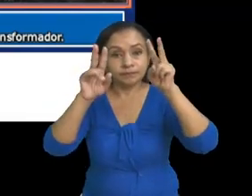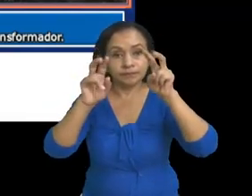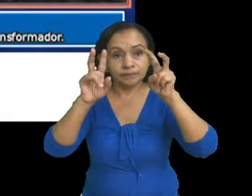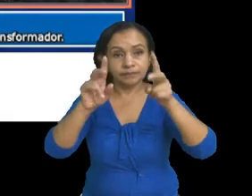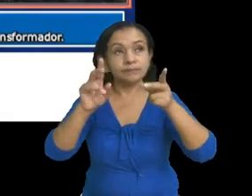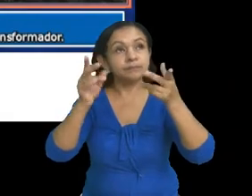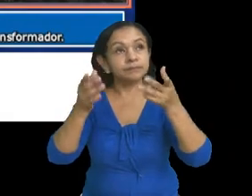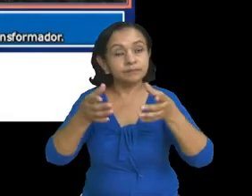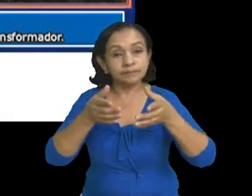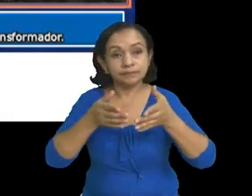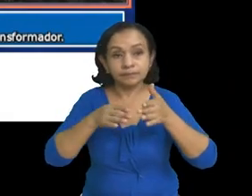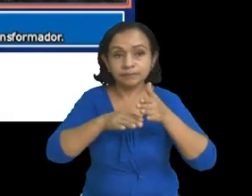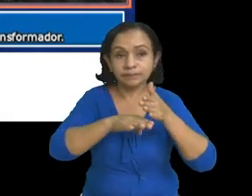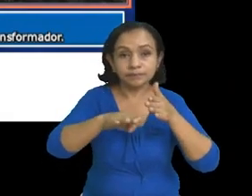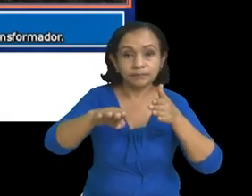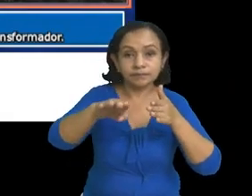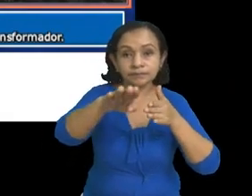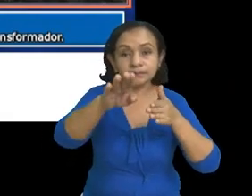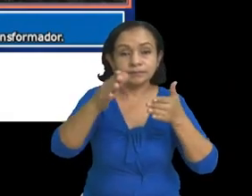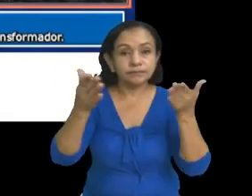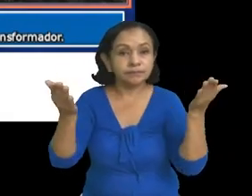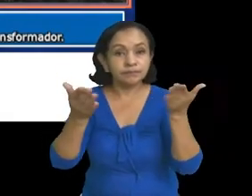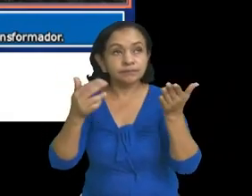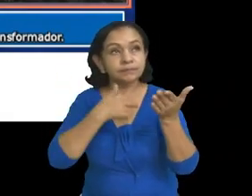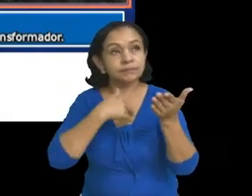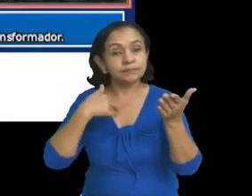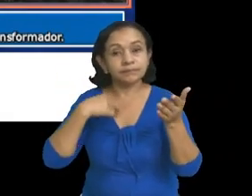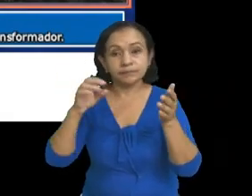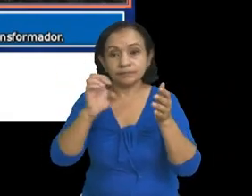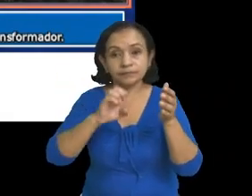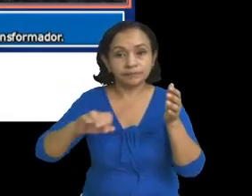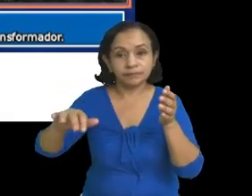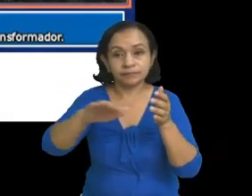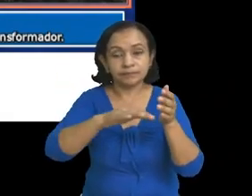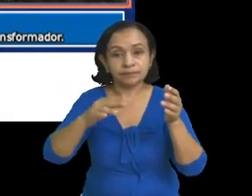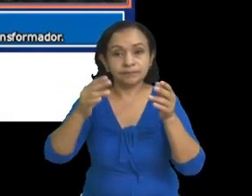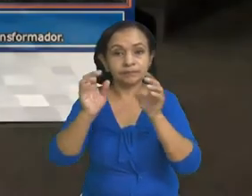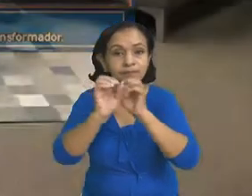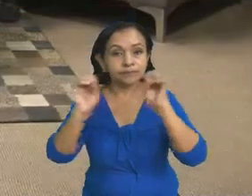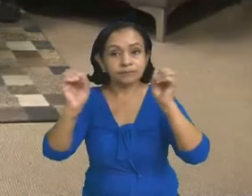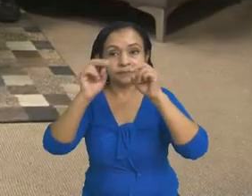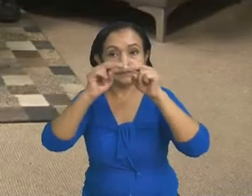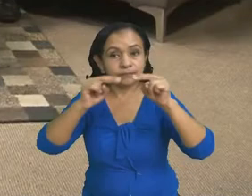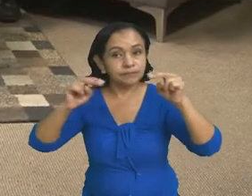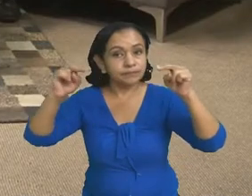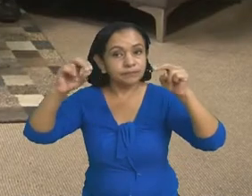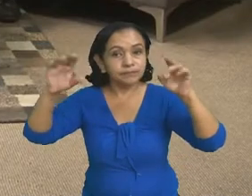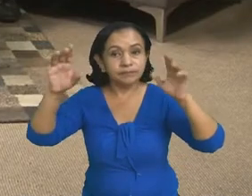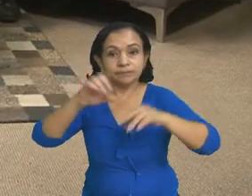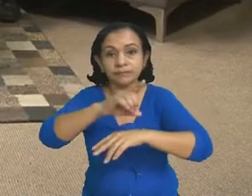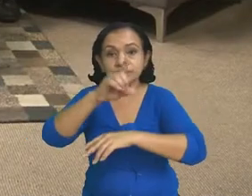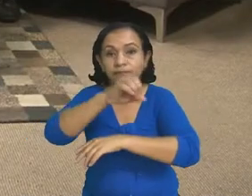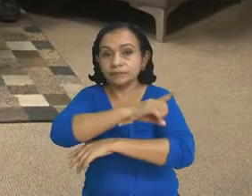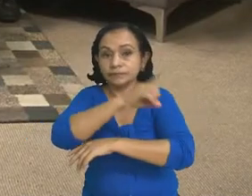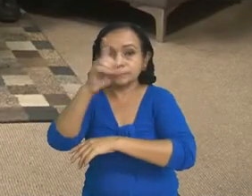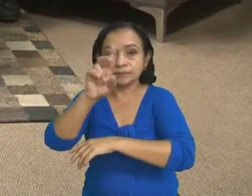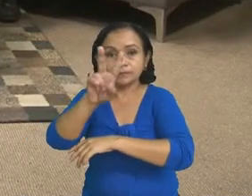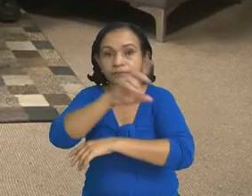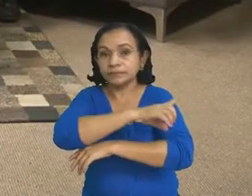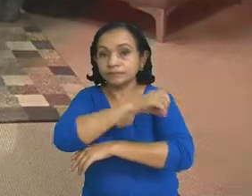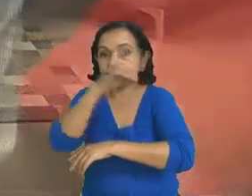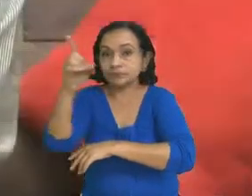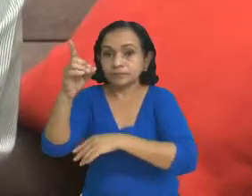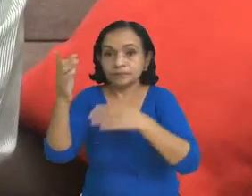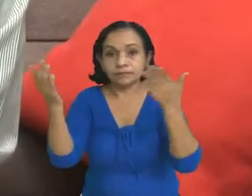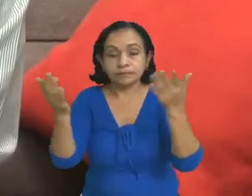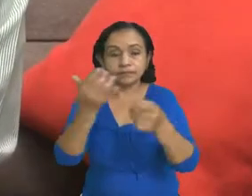transformador móvil, mirate qué pasa si queda Estelí sin energía eléctrica por un día, dos días. O sea, tenés hablando